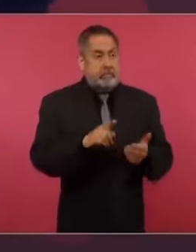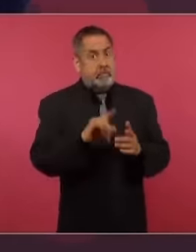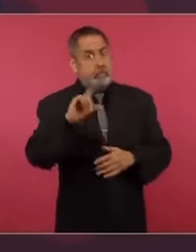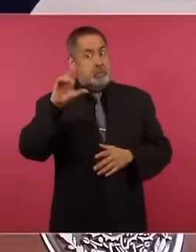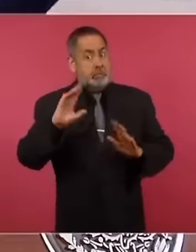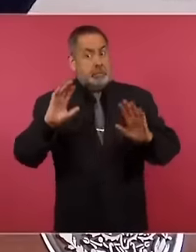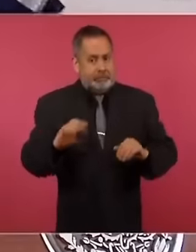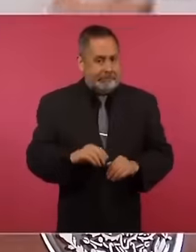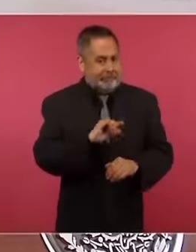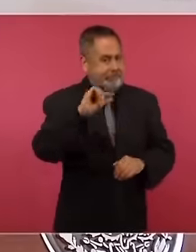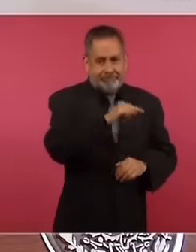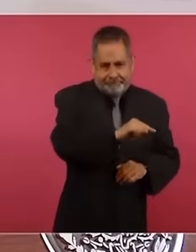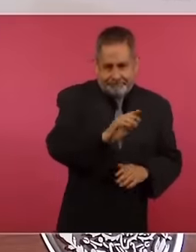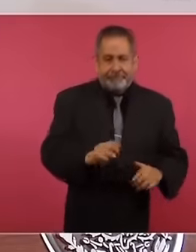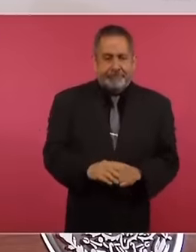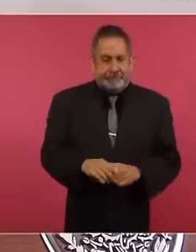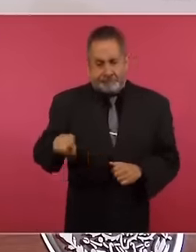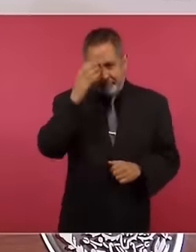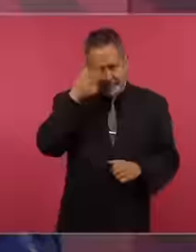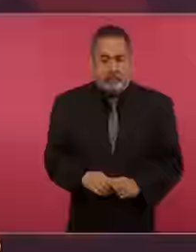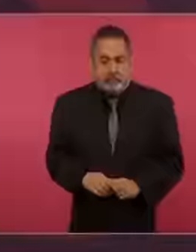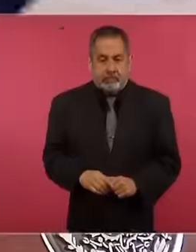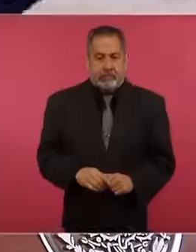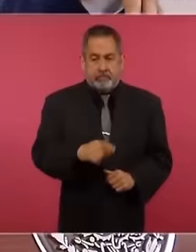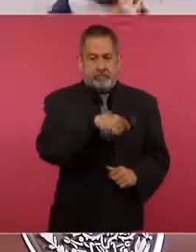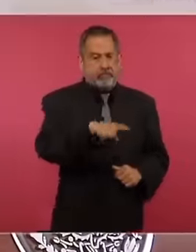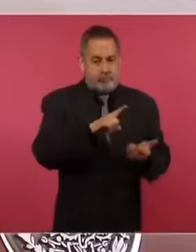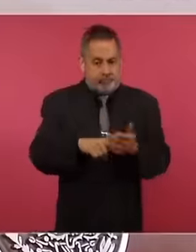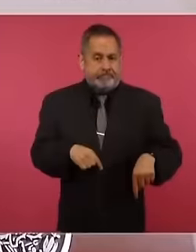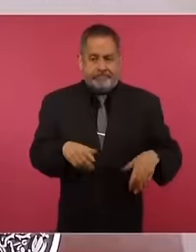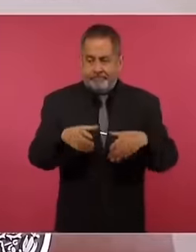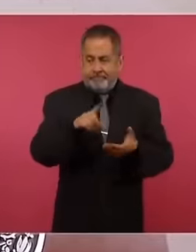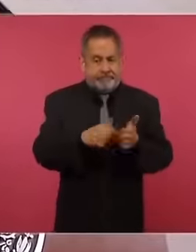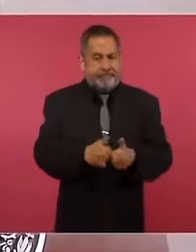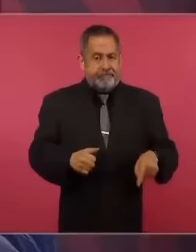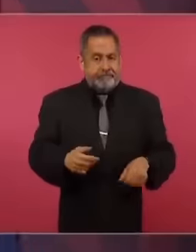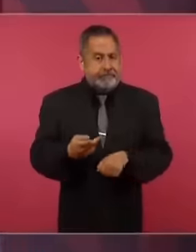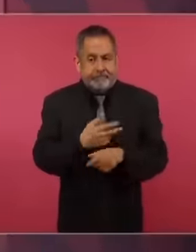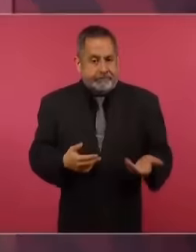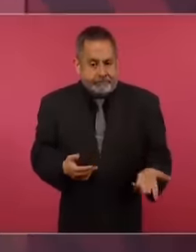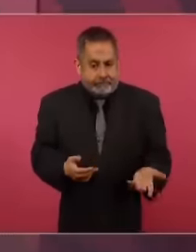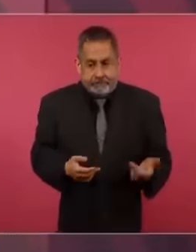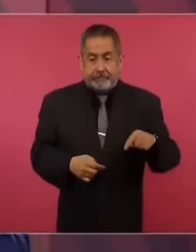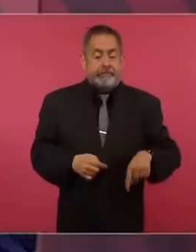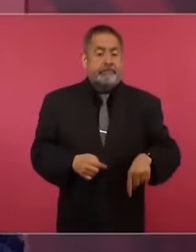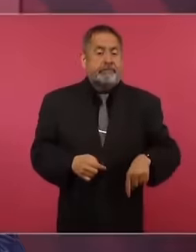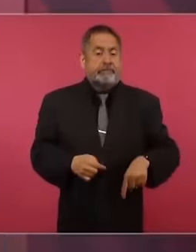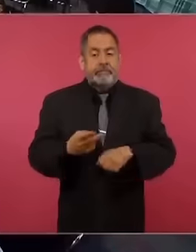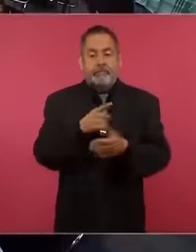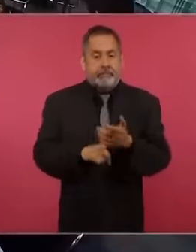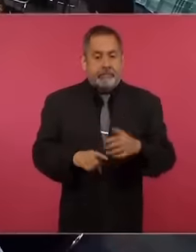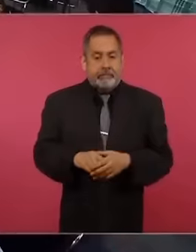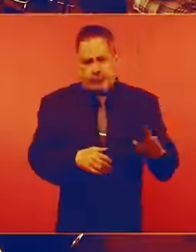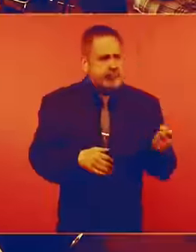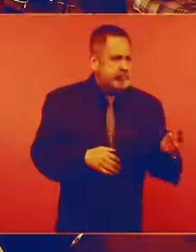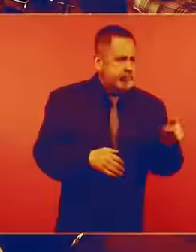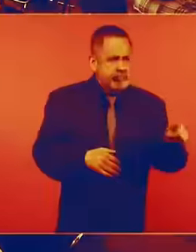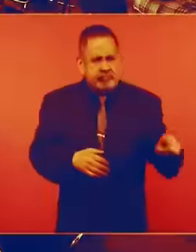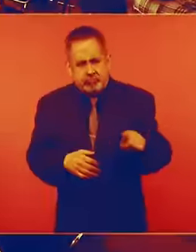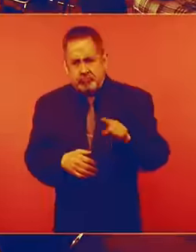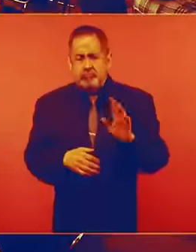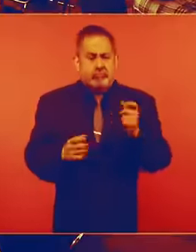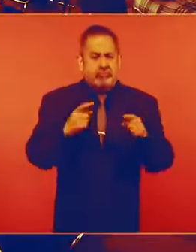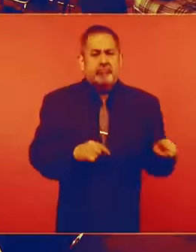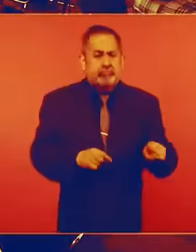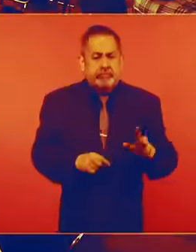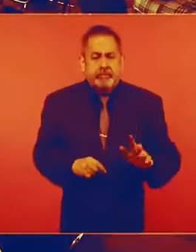profesional, ¿no? Ya ustedes pongan el adjetivo, están aquí. Y resulta también que aquí es donde hay más clase media, pero hay sectores de la